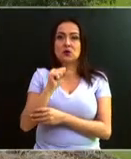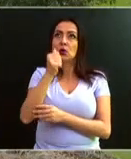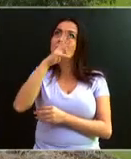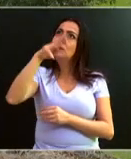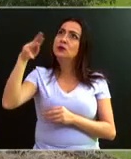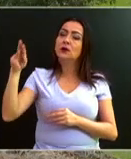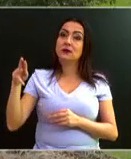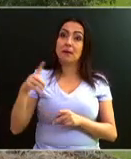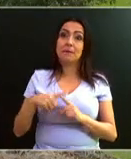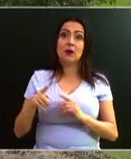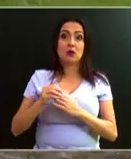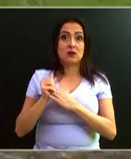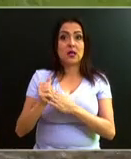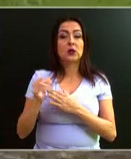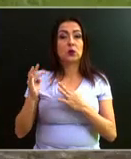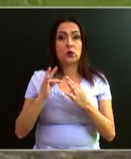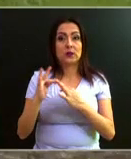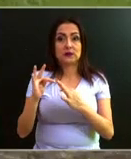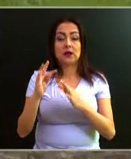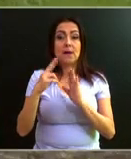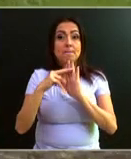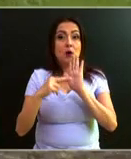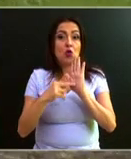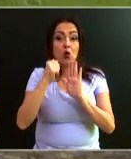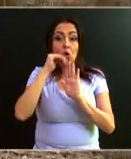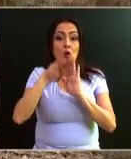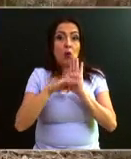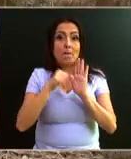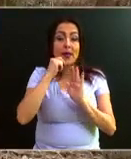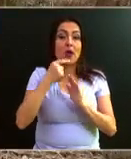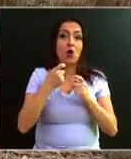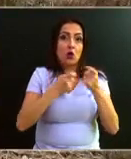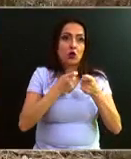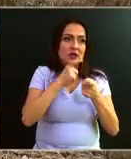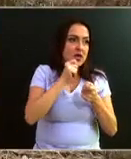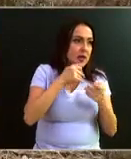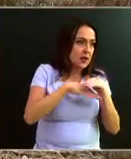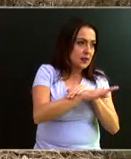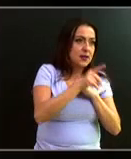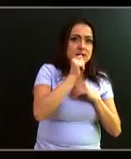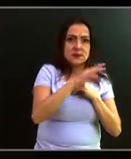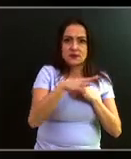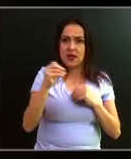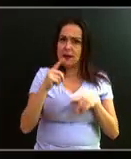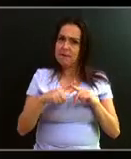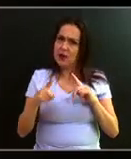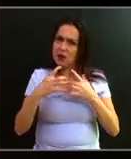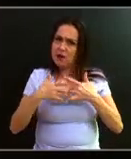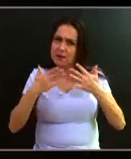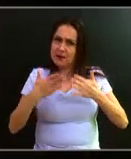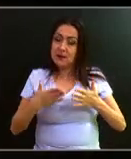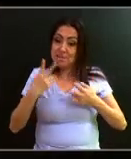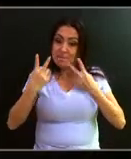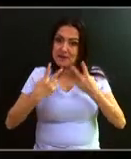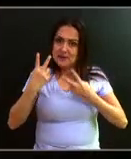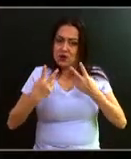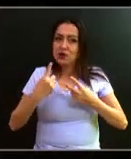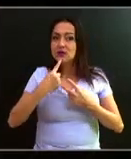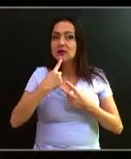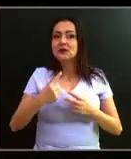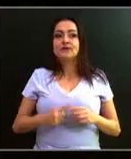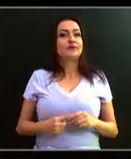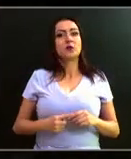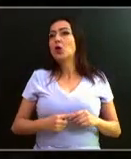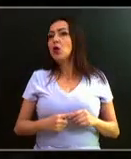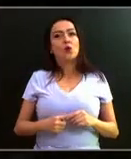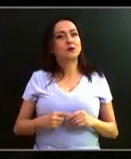montañas. Hay guías turísticos y un protocolo para el control de quién entra y de quién sale. Pero los empresarios y vecinos dicen no